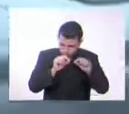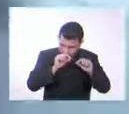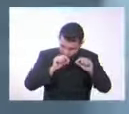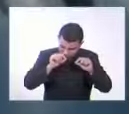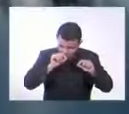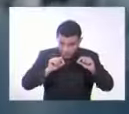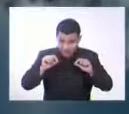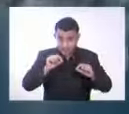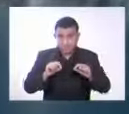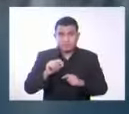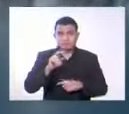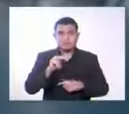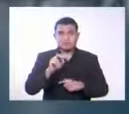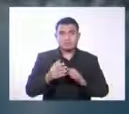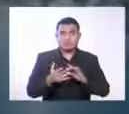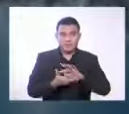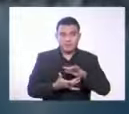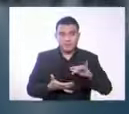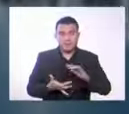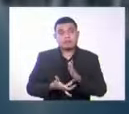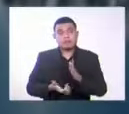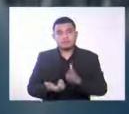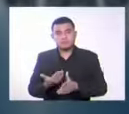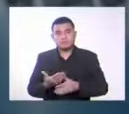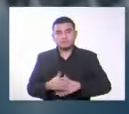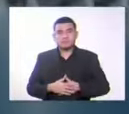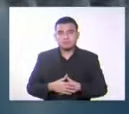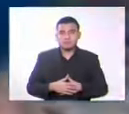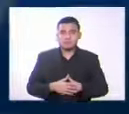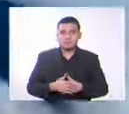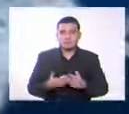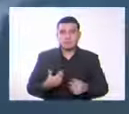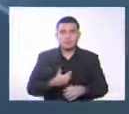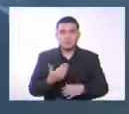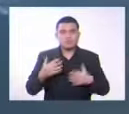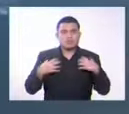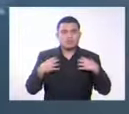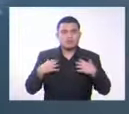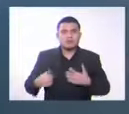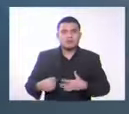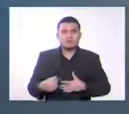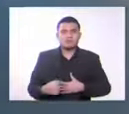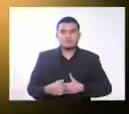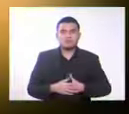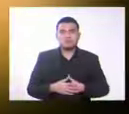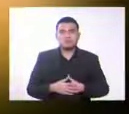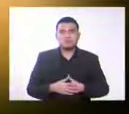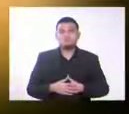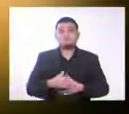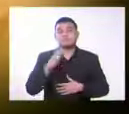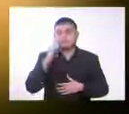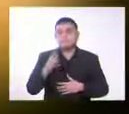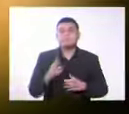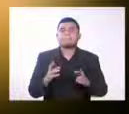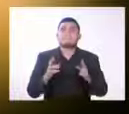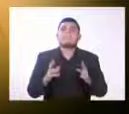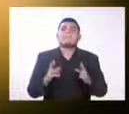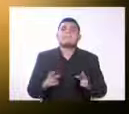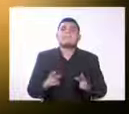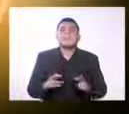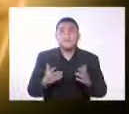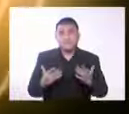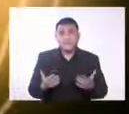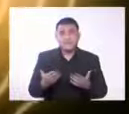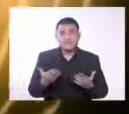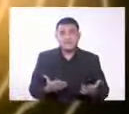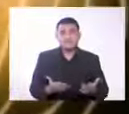La nanociencia y la nanotecnología ya están presentes en nuestra vida cotidiana, pero en un futuro cercano se espera que contribuyan